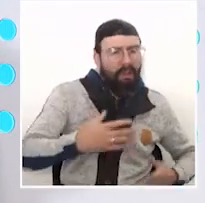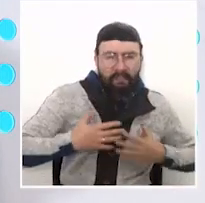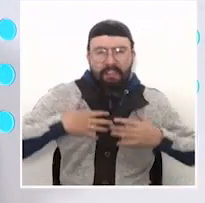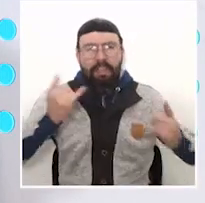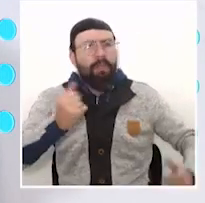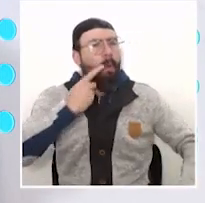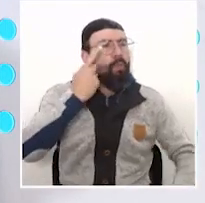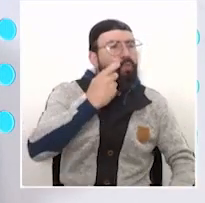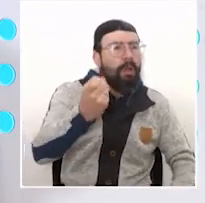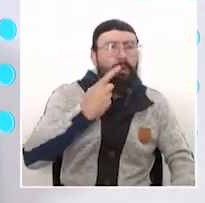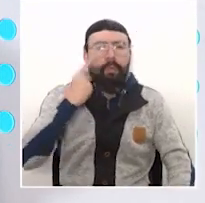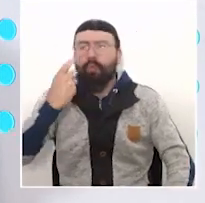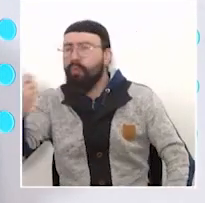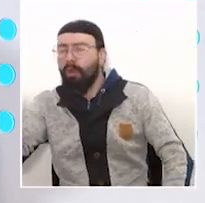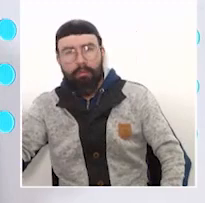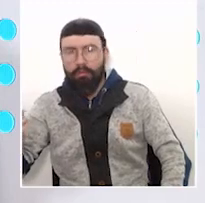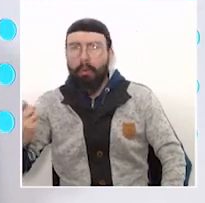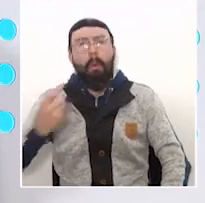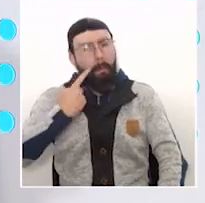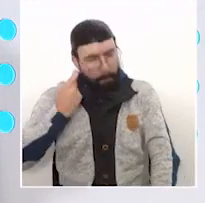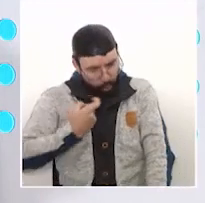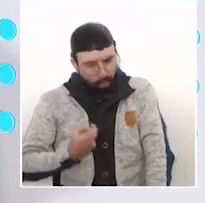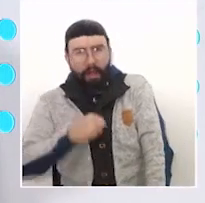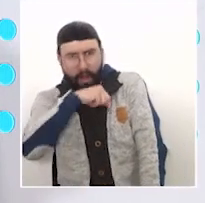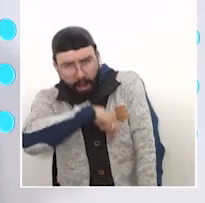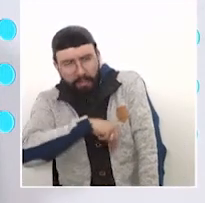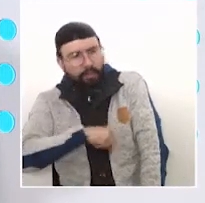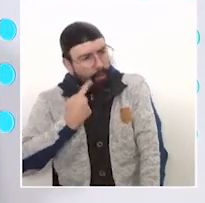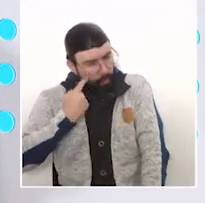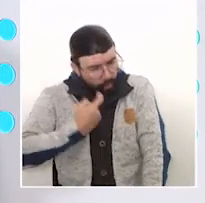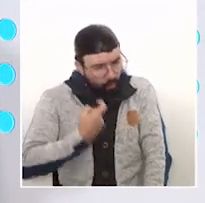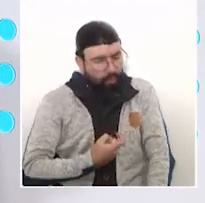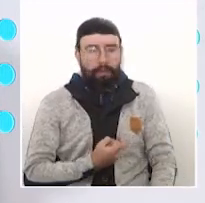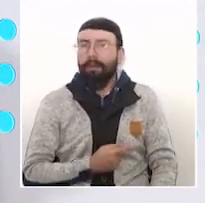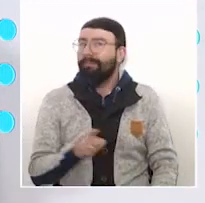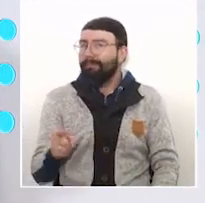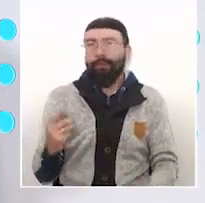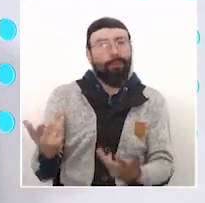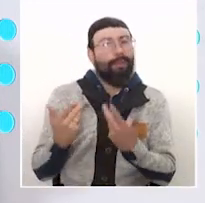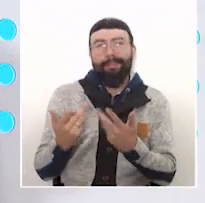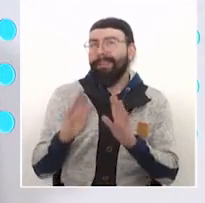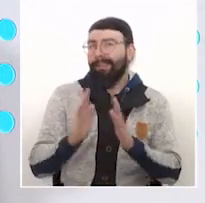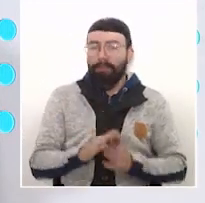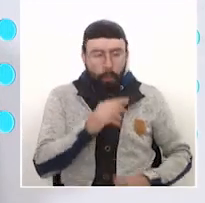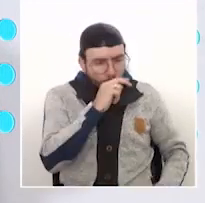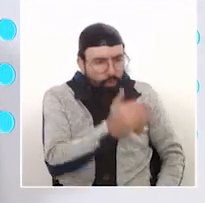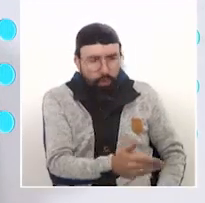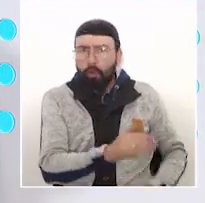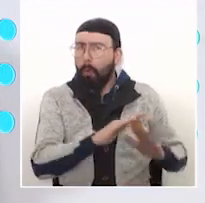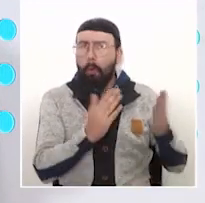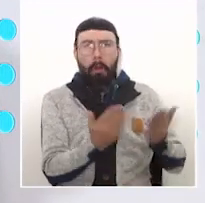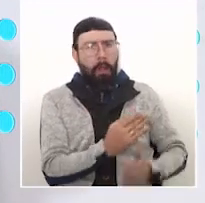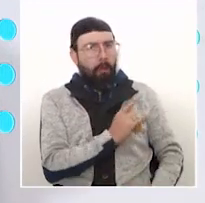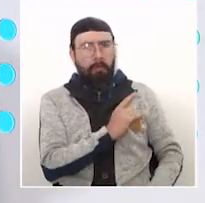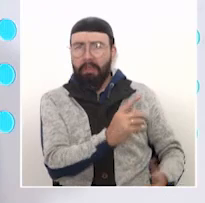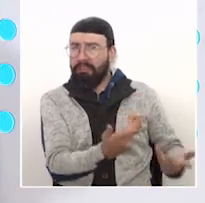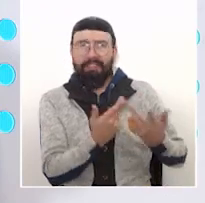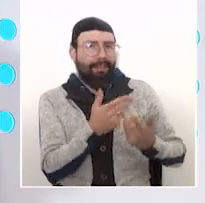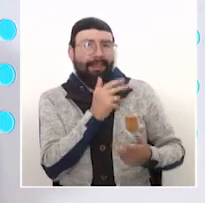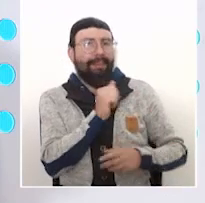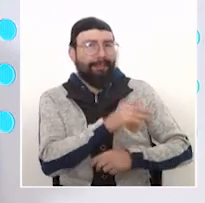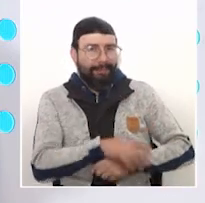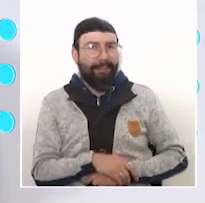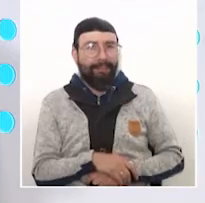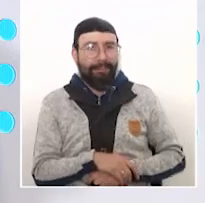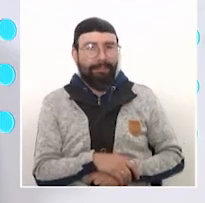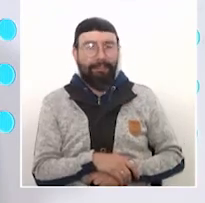cuando deberíamos estar buscándola por dentro. No nos han enseñado esto desde chiquitos, ni en el colegio, ni en la universidad.